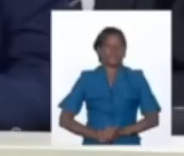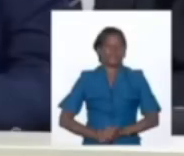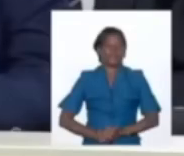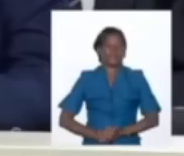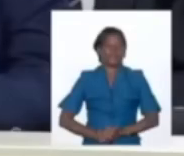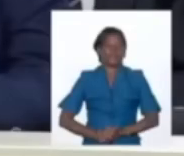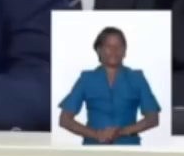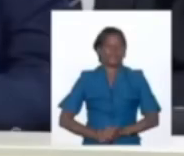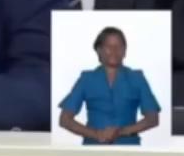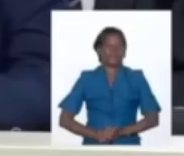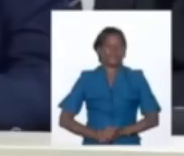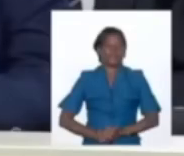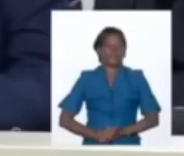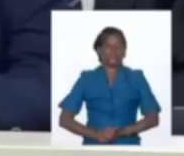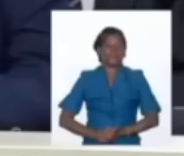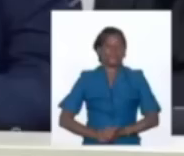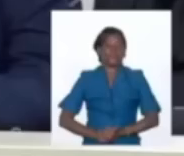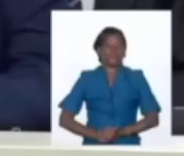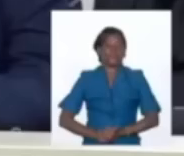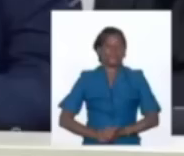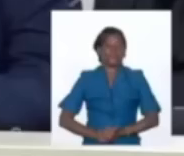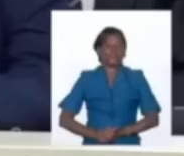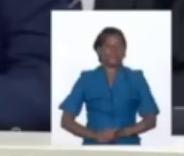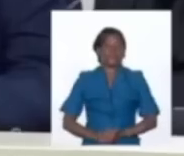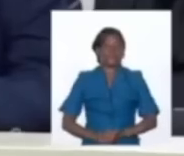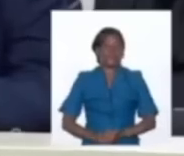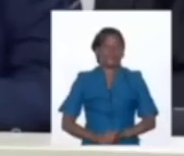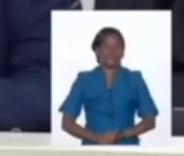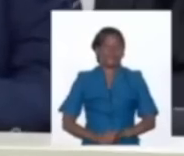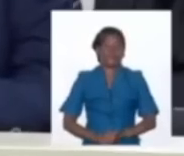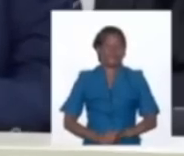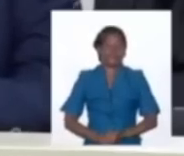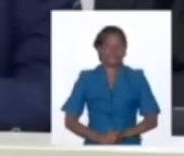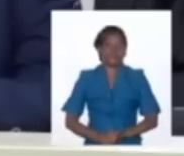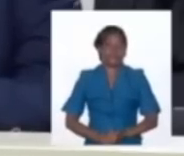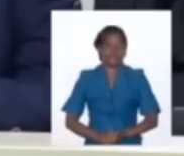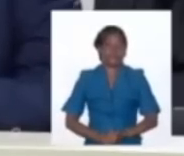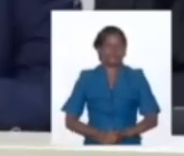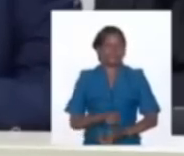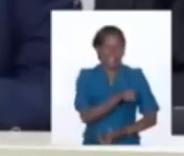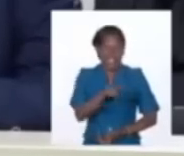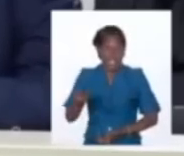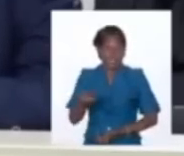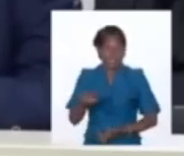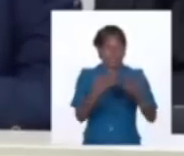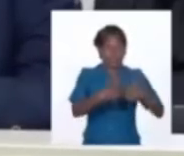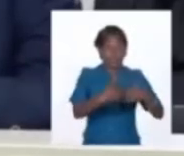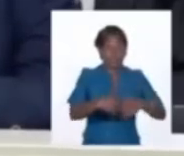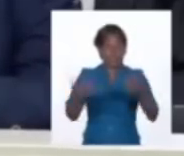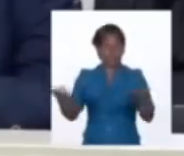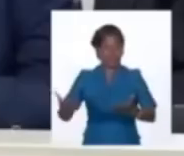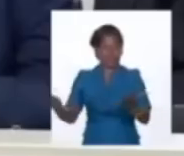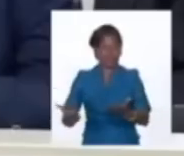discurso de marrero en el exterior ahora nos permitirán alcanzar superiores niveles de